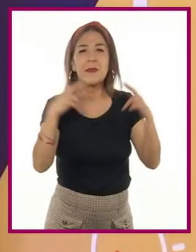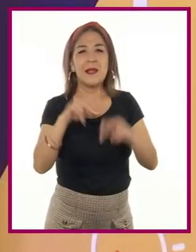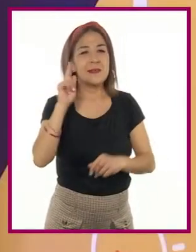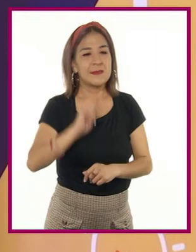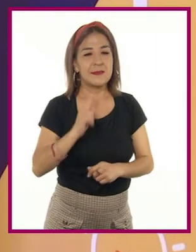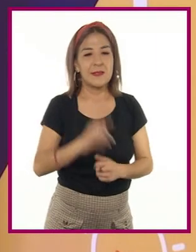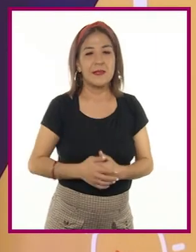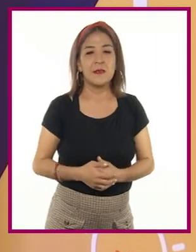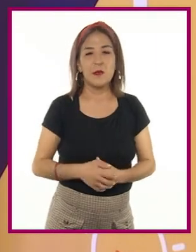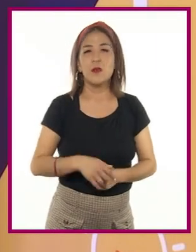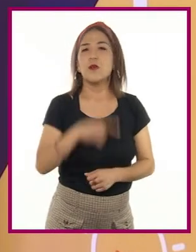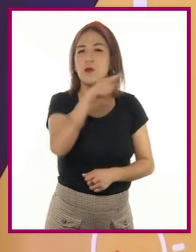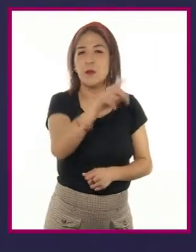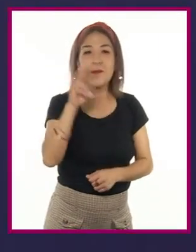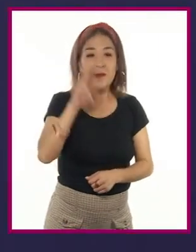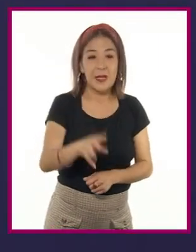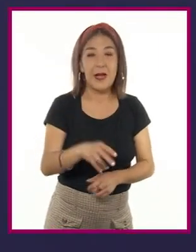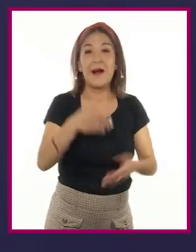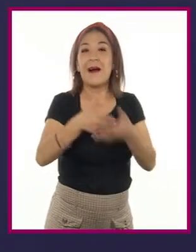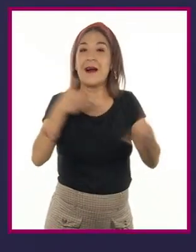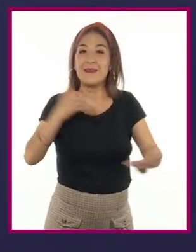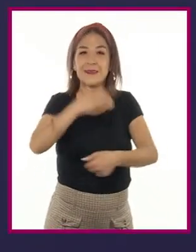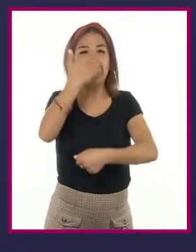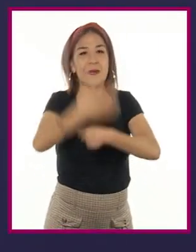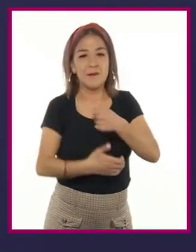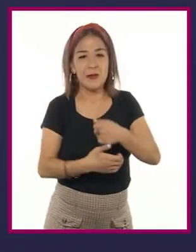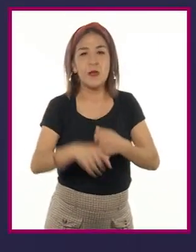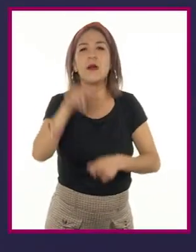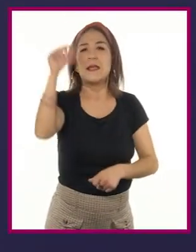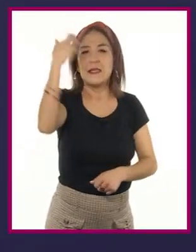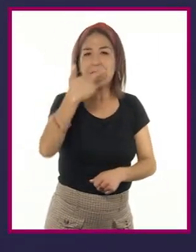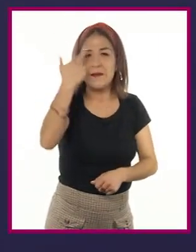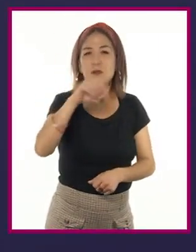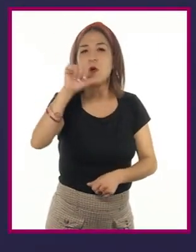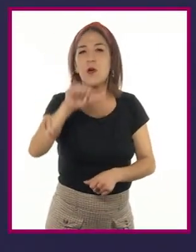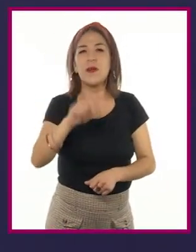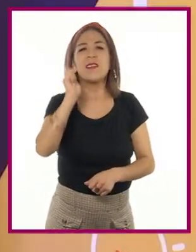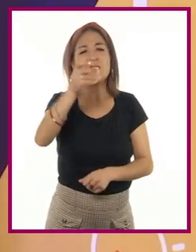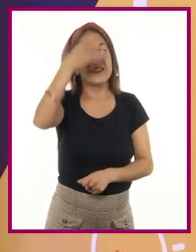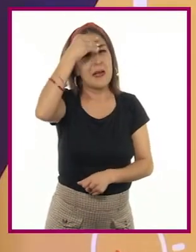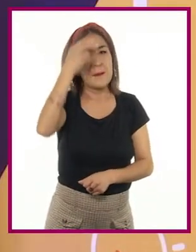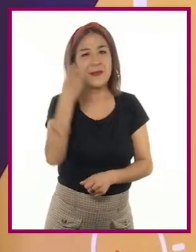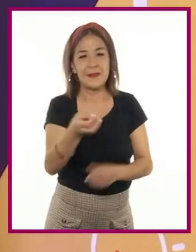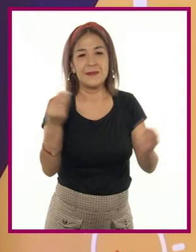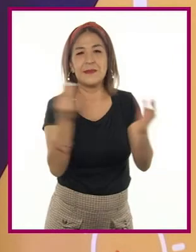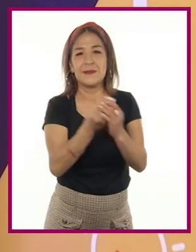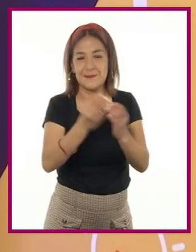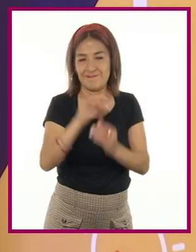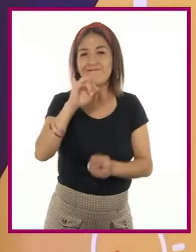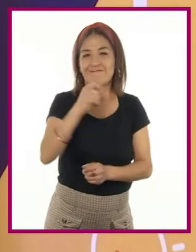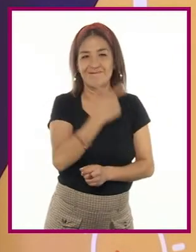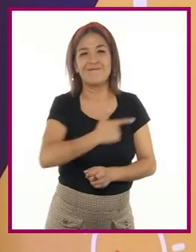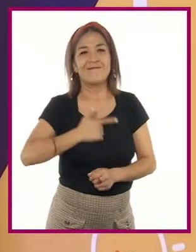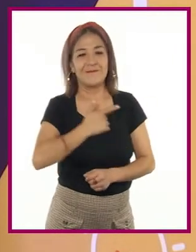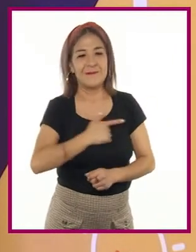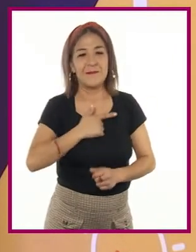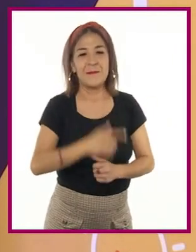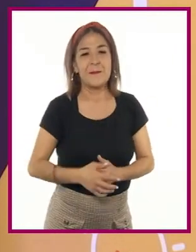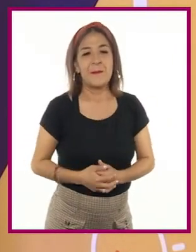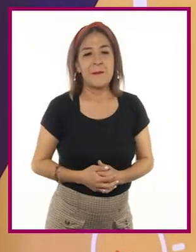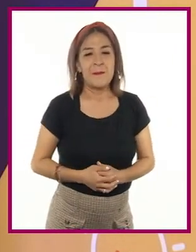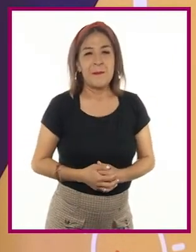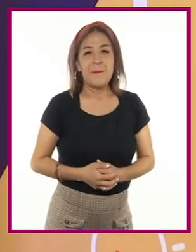qué te parece si antes de concluir revisamos lo aprendido durante la sesión con gusto maestro julio